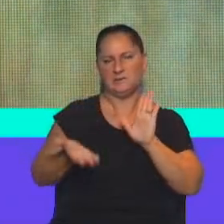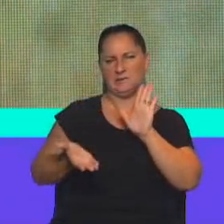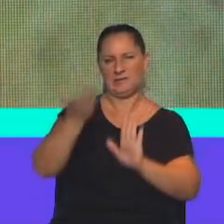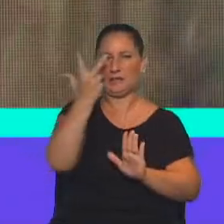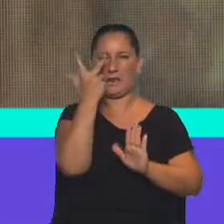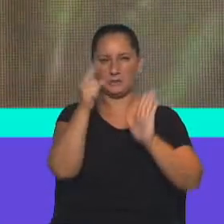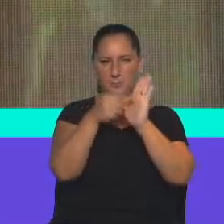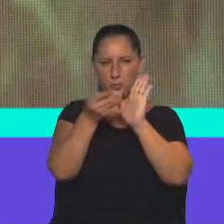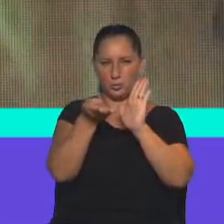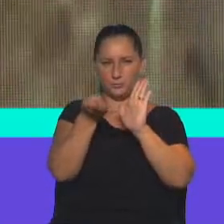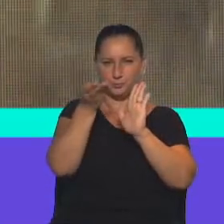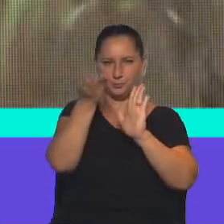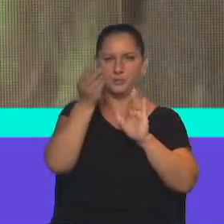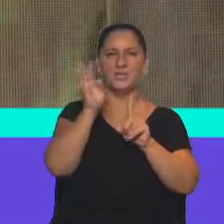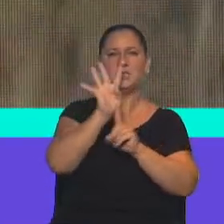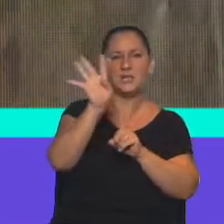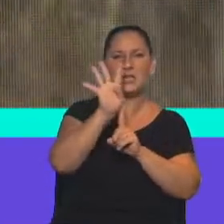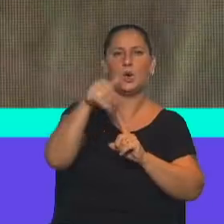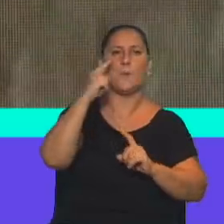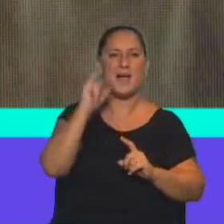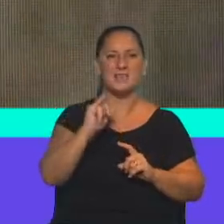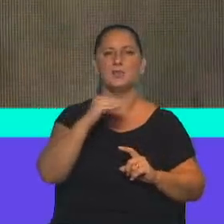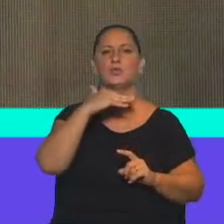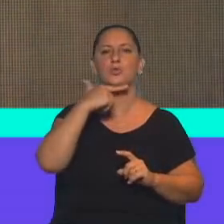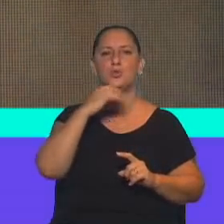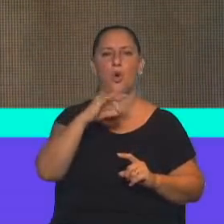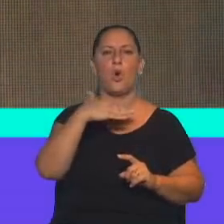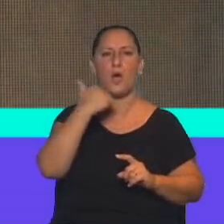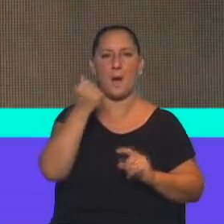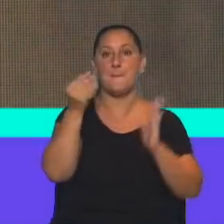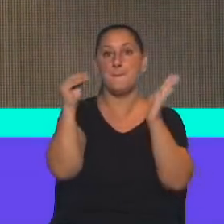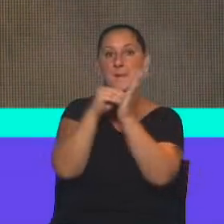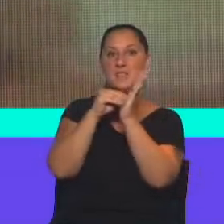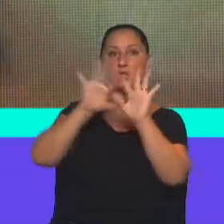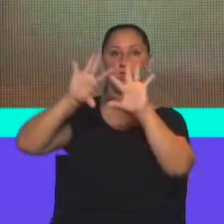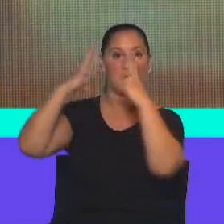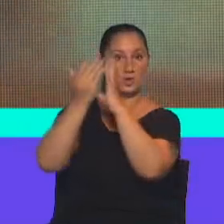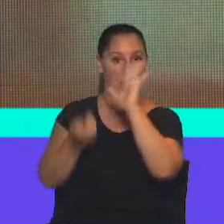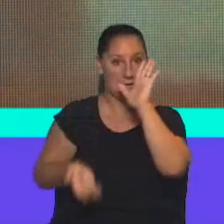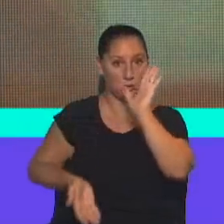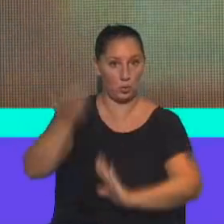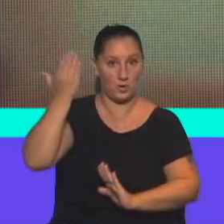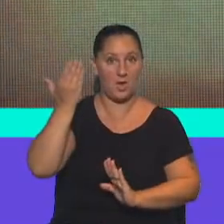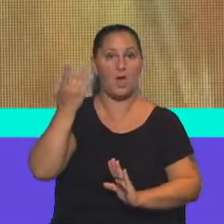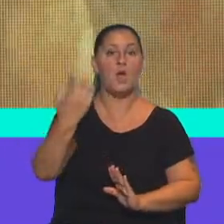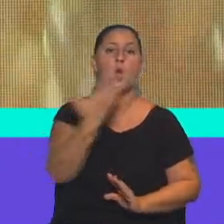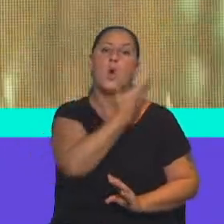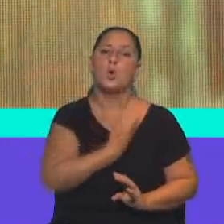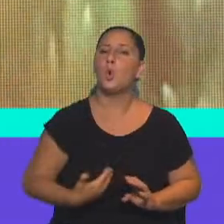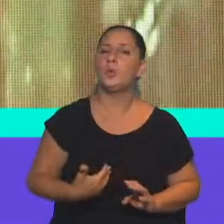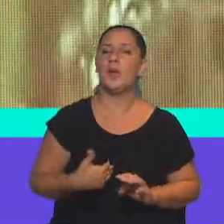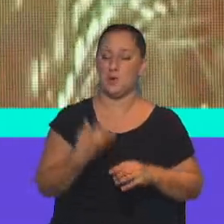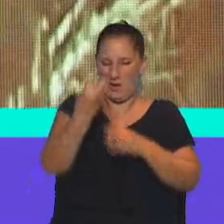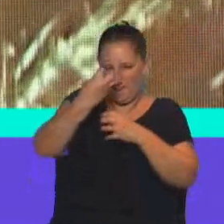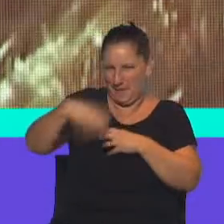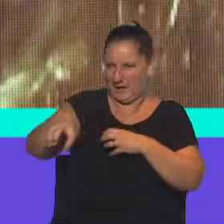puntos las retenciones en trigo, en maíz, en soja, en un contexto de precios internacionales elevados, y el gobierno que no quiso, un sector del